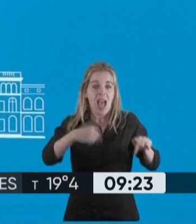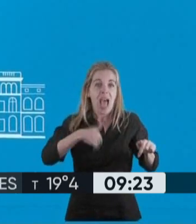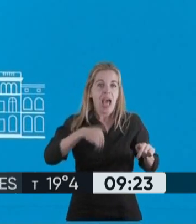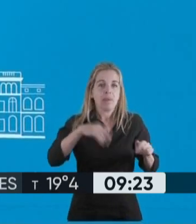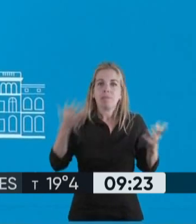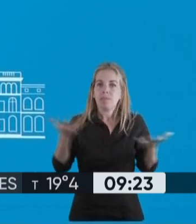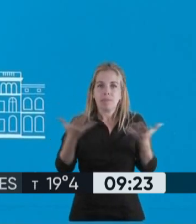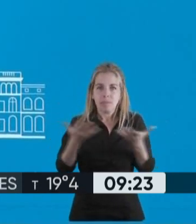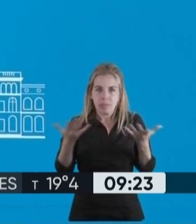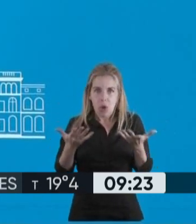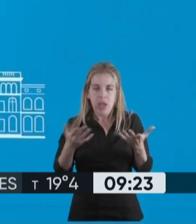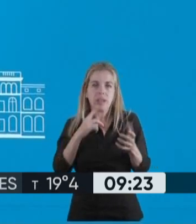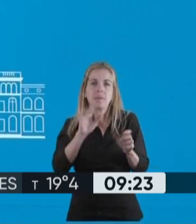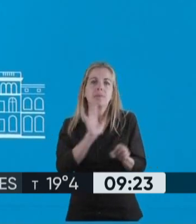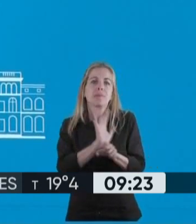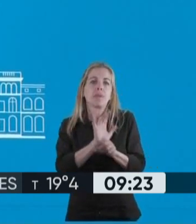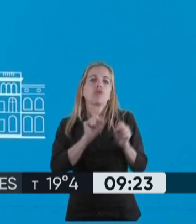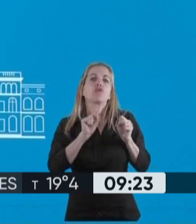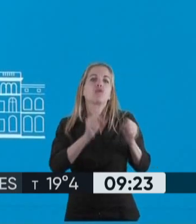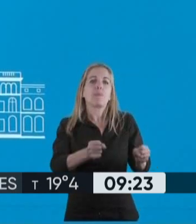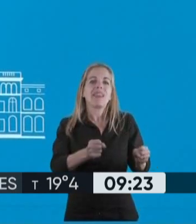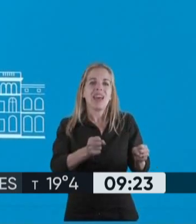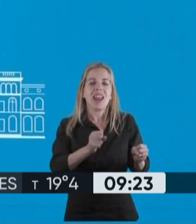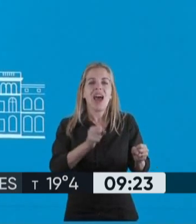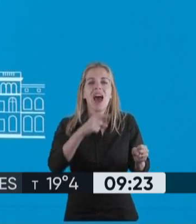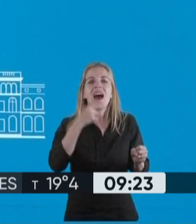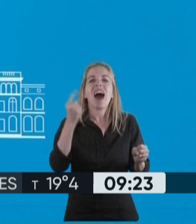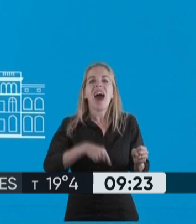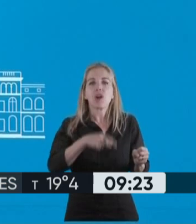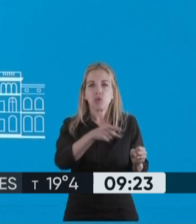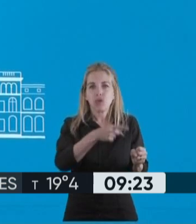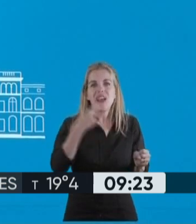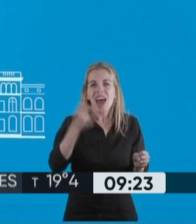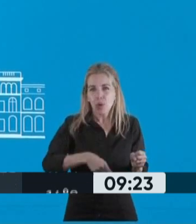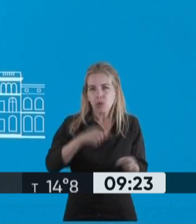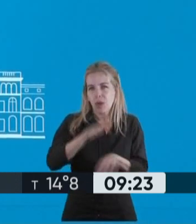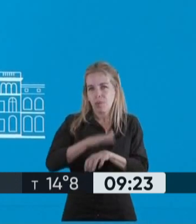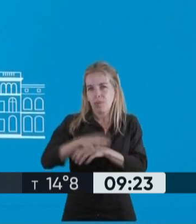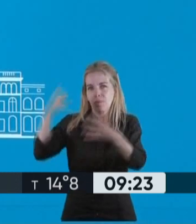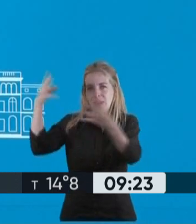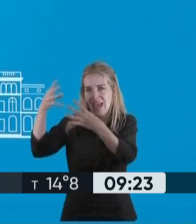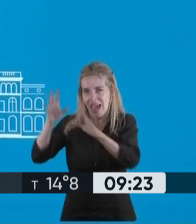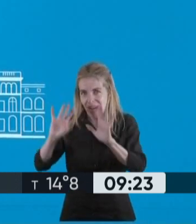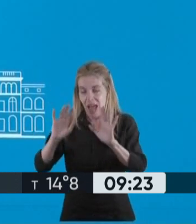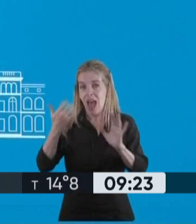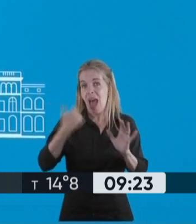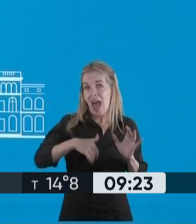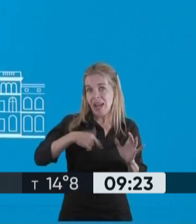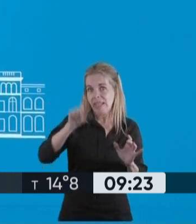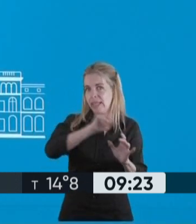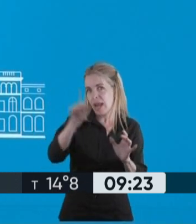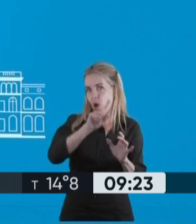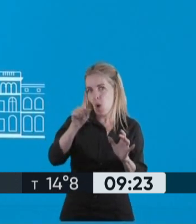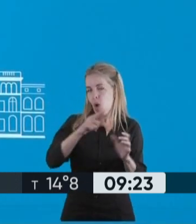que ningún tipo de suspensión como observador, que es lo que tiene o con lo mismo que pidieron con respecto al G20, Argentina no va a